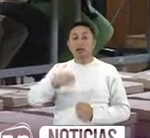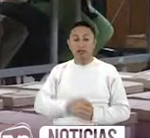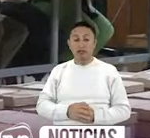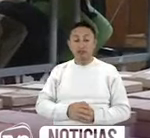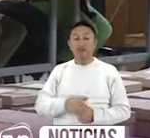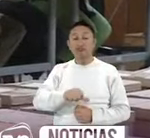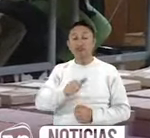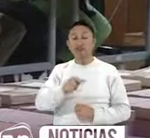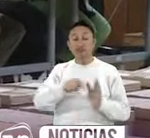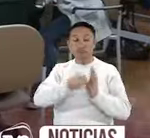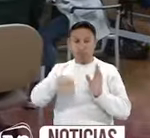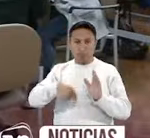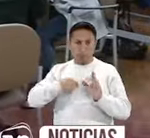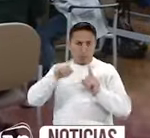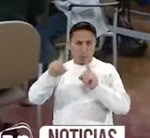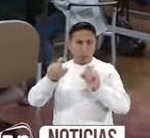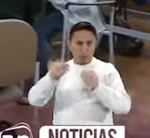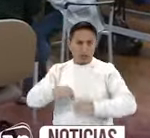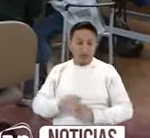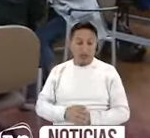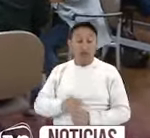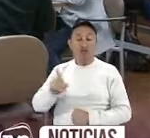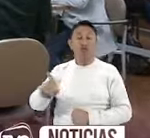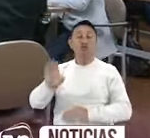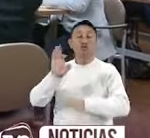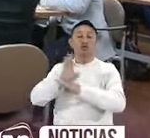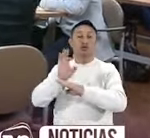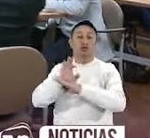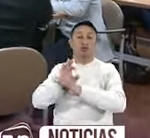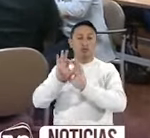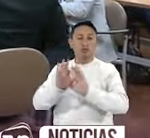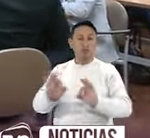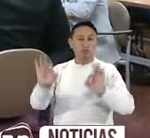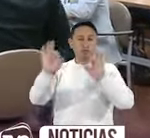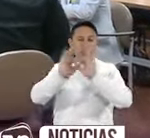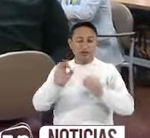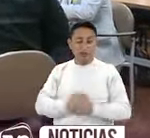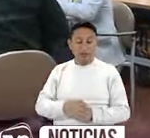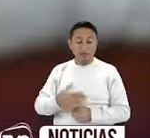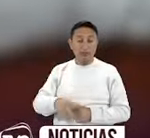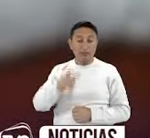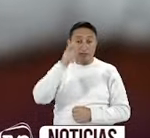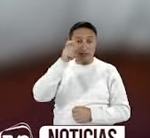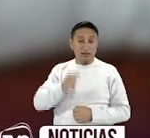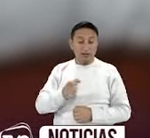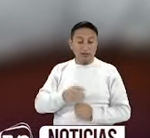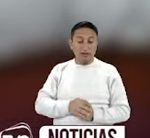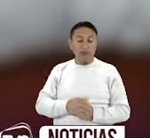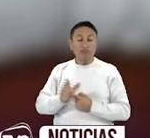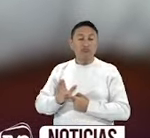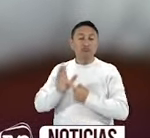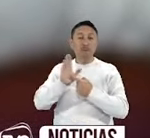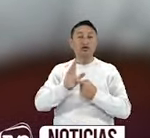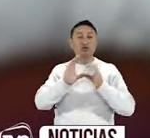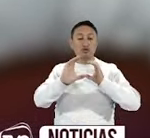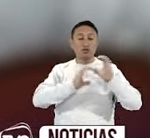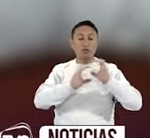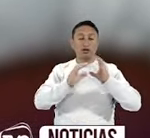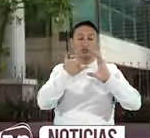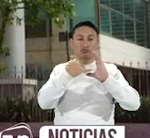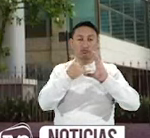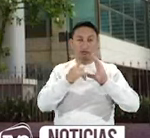abogados. El testimonio de Salazar es clave, pues según la Fiscalía y la revelación de conversaciones telefónicas,